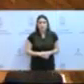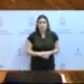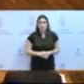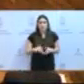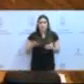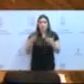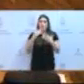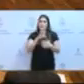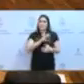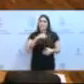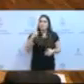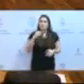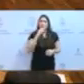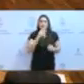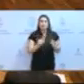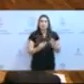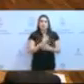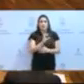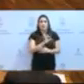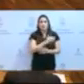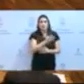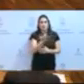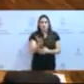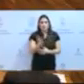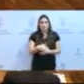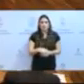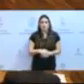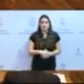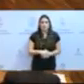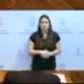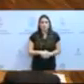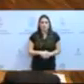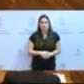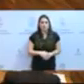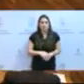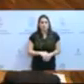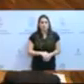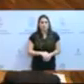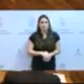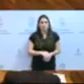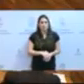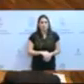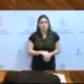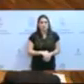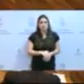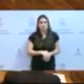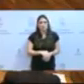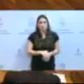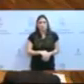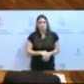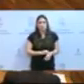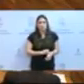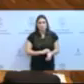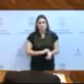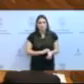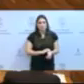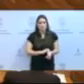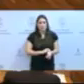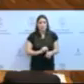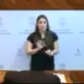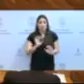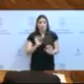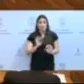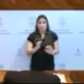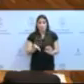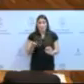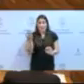Gracias, señor presidente. Buenos días, señorías. Bueno, con el precedente de la sesión de ayer,